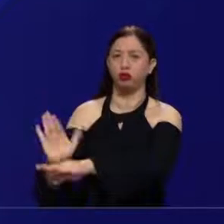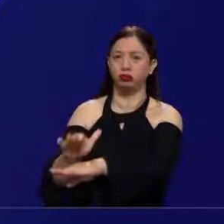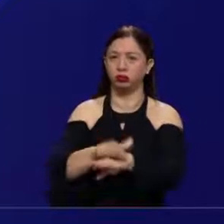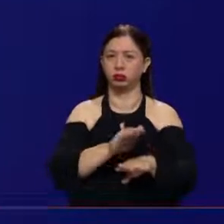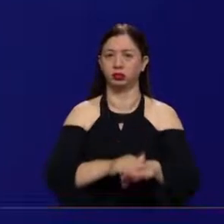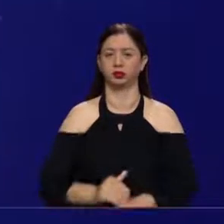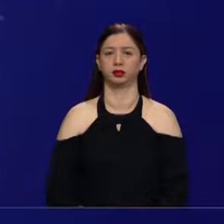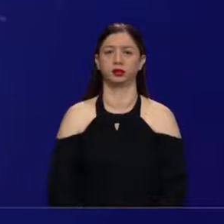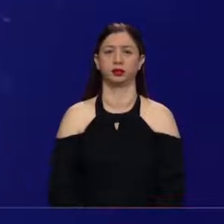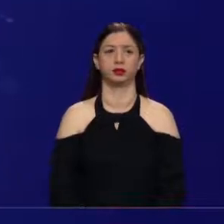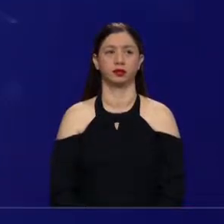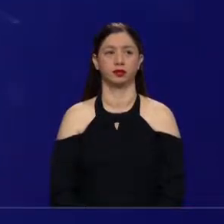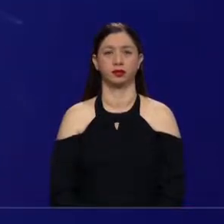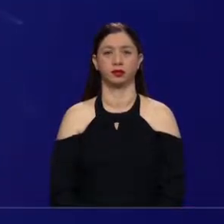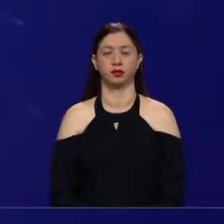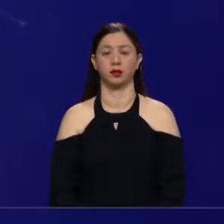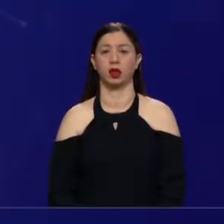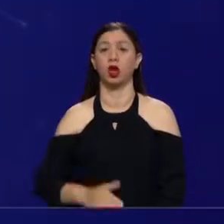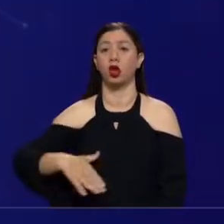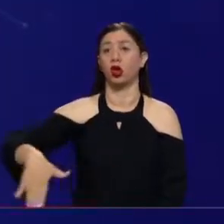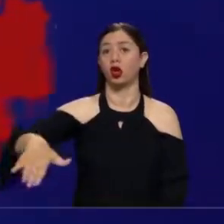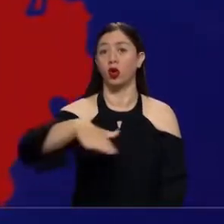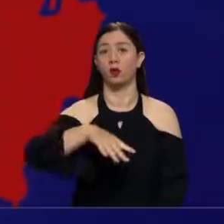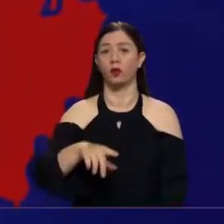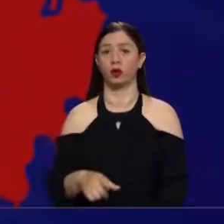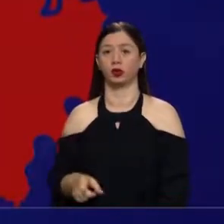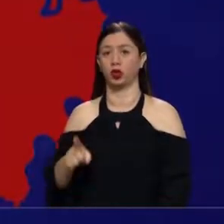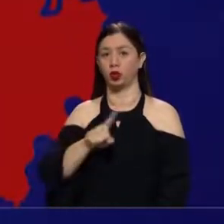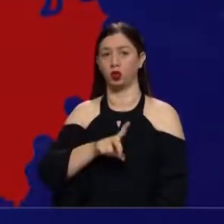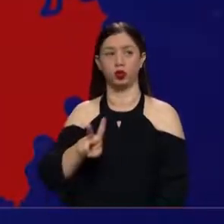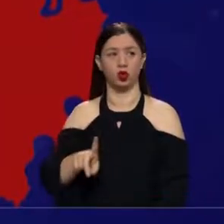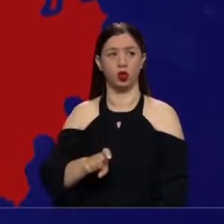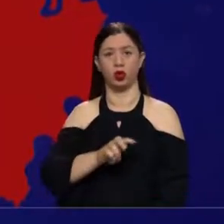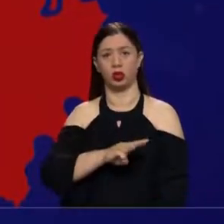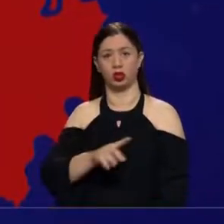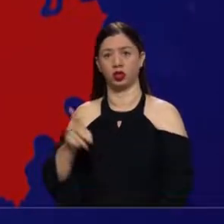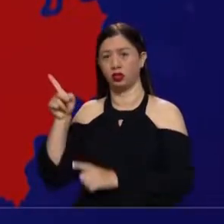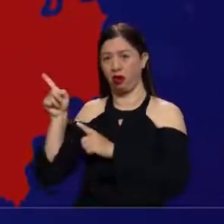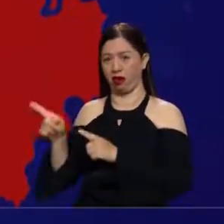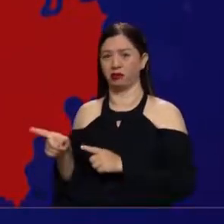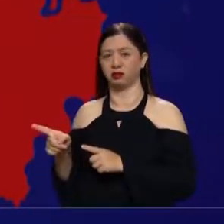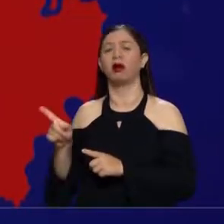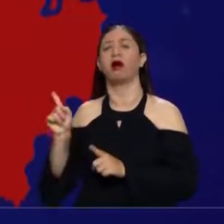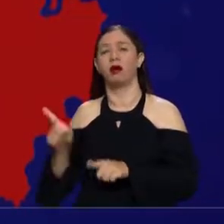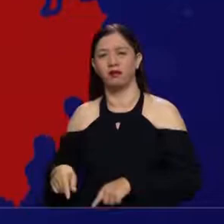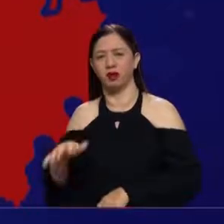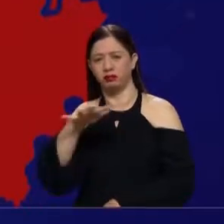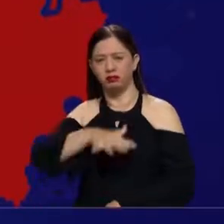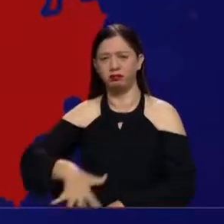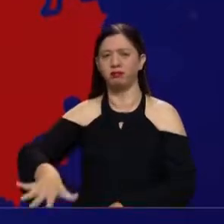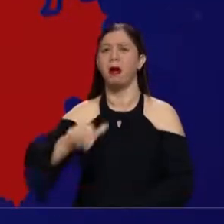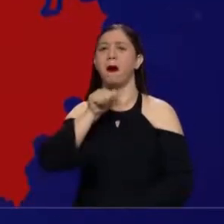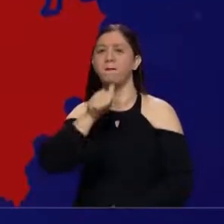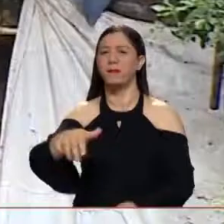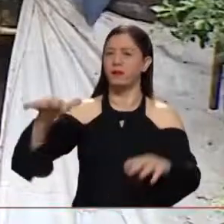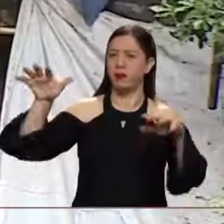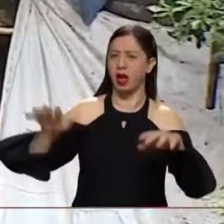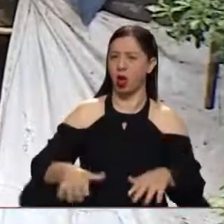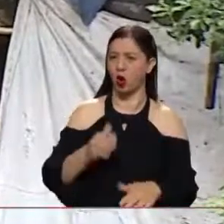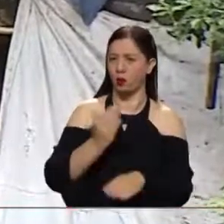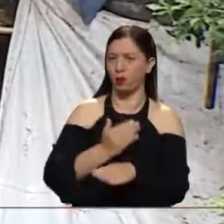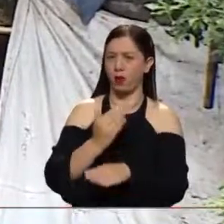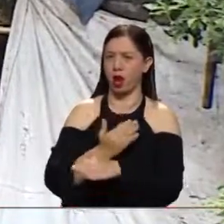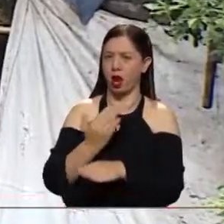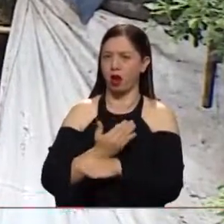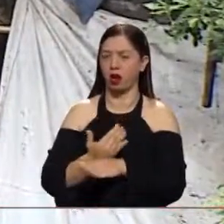pública. Las comunas 1, 18, 20 y el oriente de Cali son las zonas donde históricamente se presentan mayores emergencias. Por